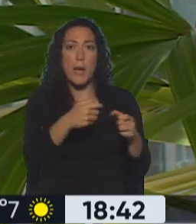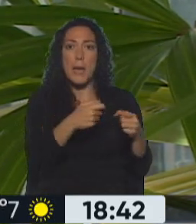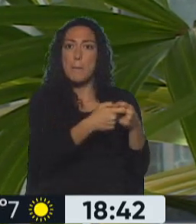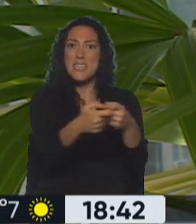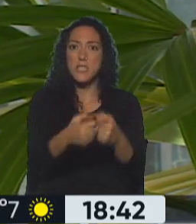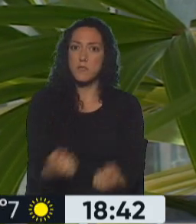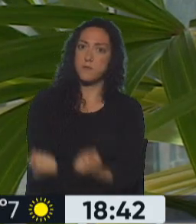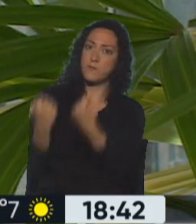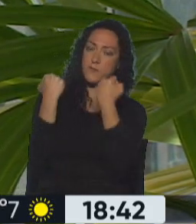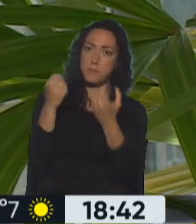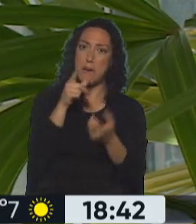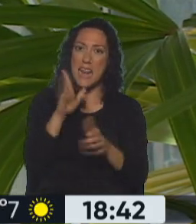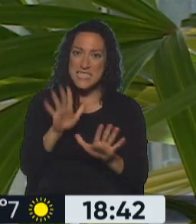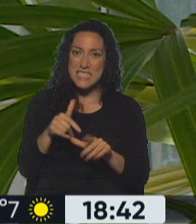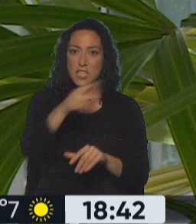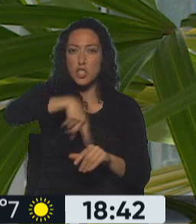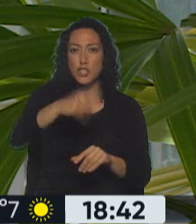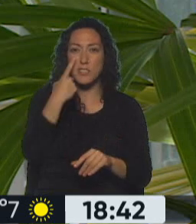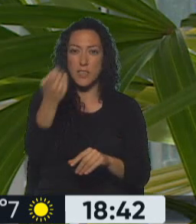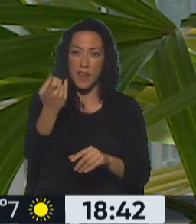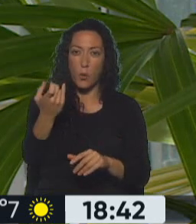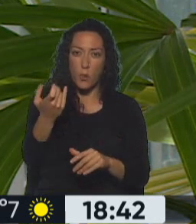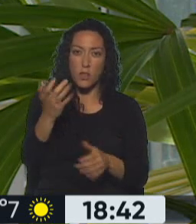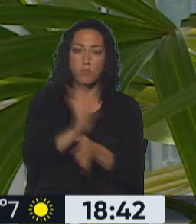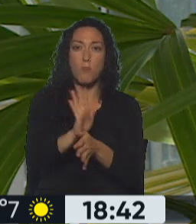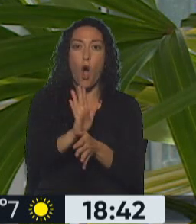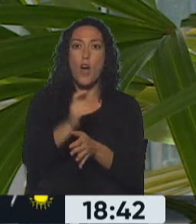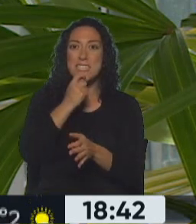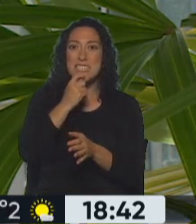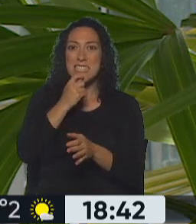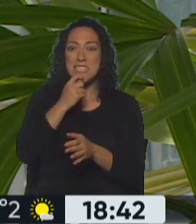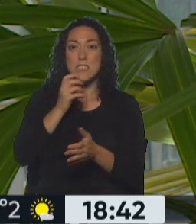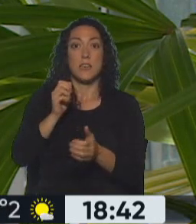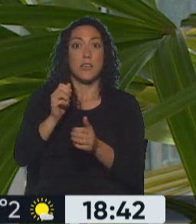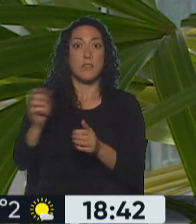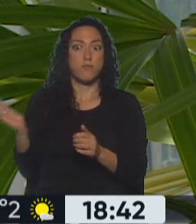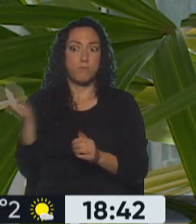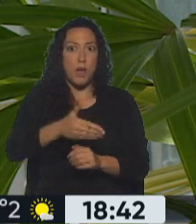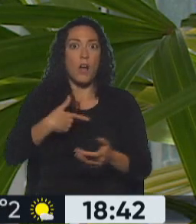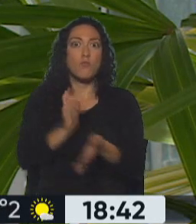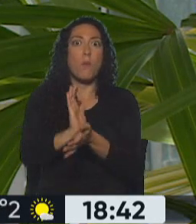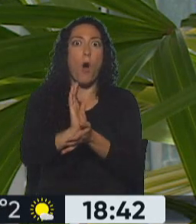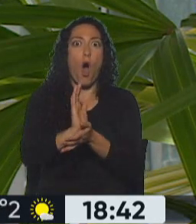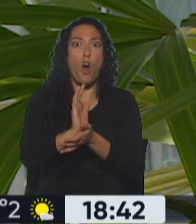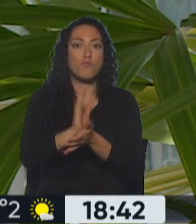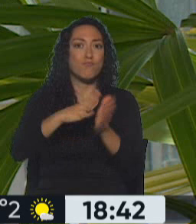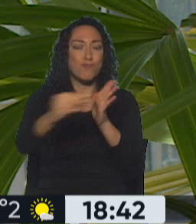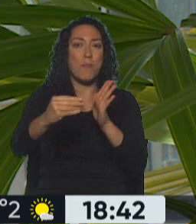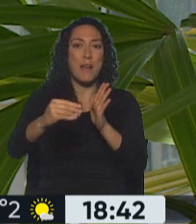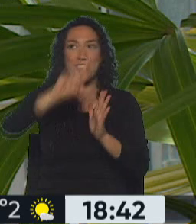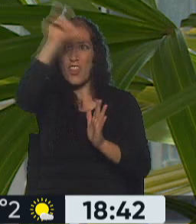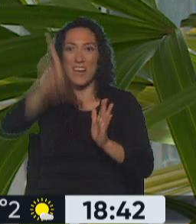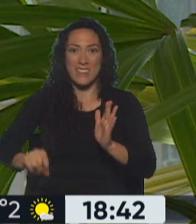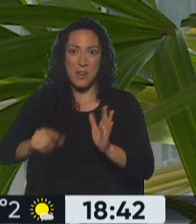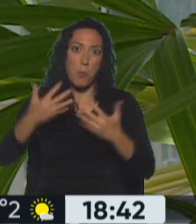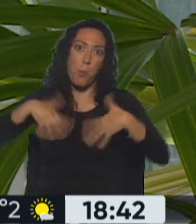porque creo que también saben que se ha convertido en un caso testigo para todos los trabajadores y trabajadoras de la Argentina, en un país donde la